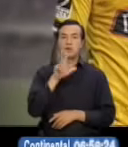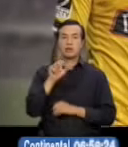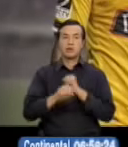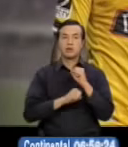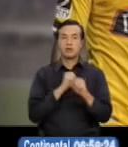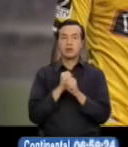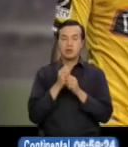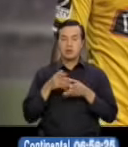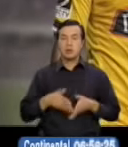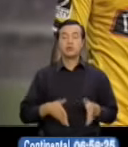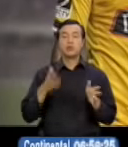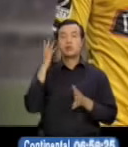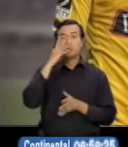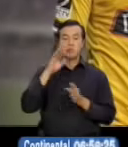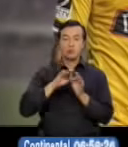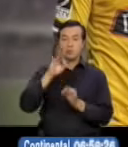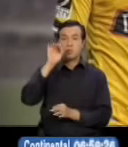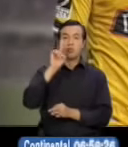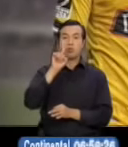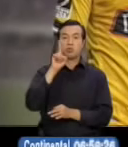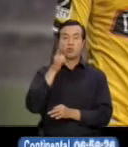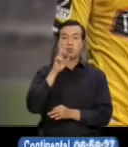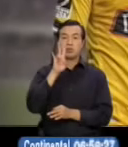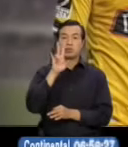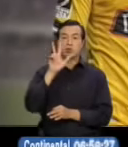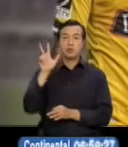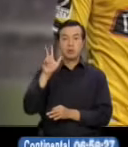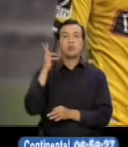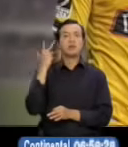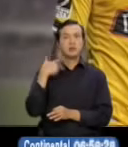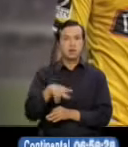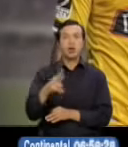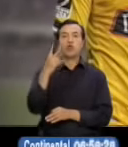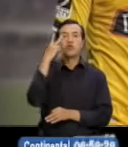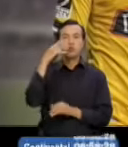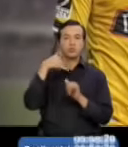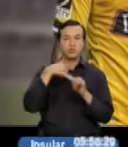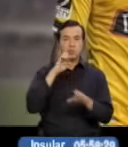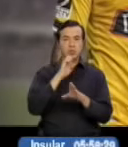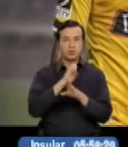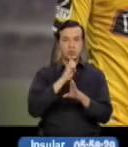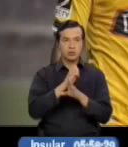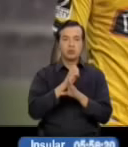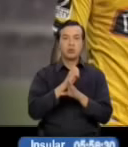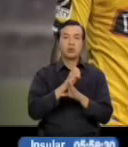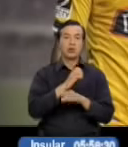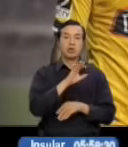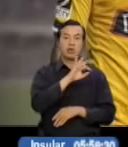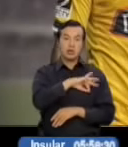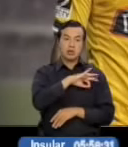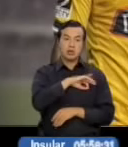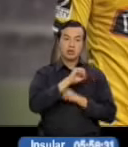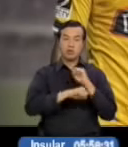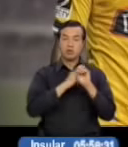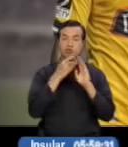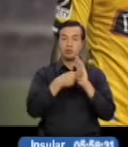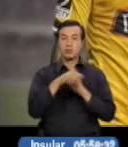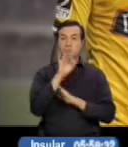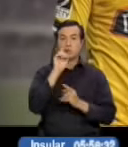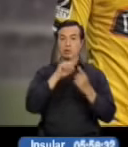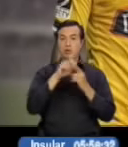edad, nació en Esmeraldas, mide 1,73 m y ha militado en 2 clubes de nuestro país, Deportivo Quito del 2009 al